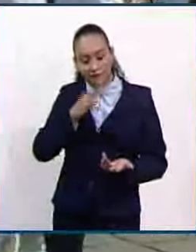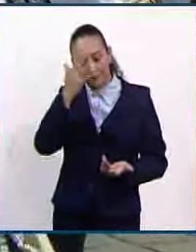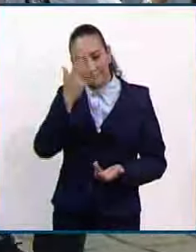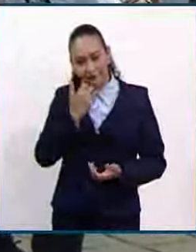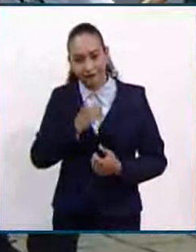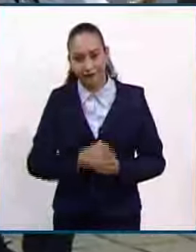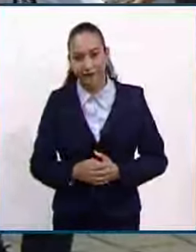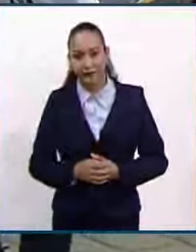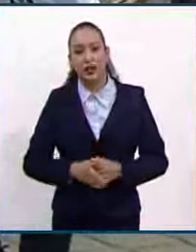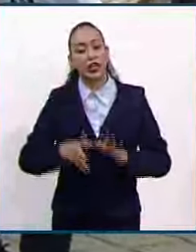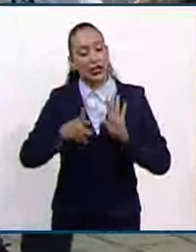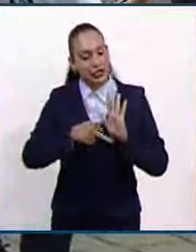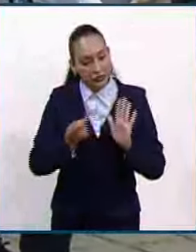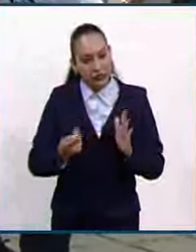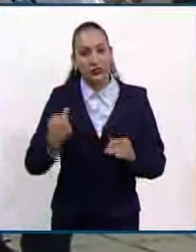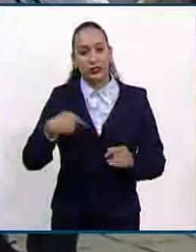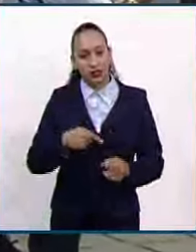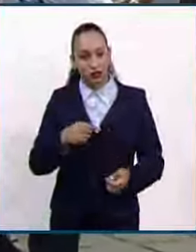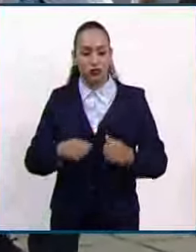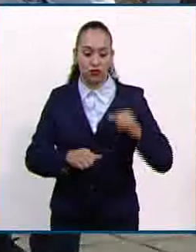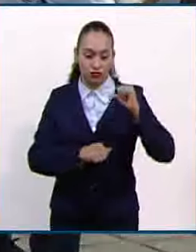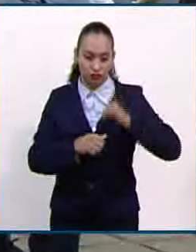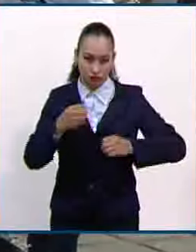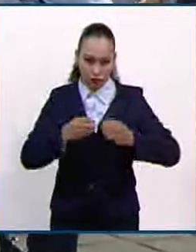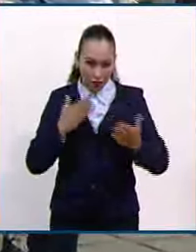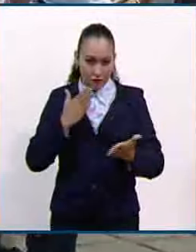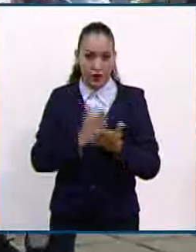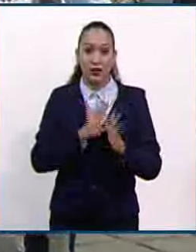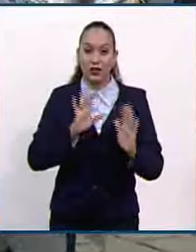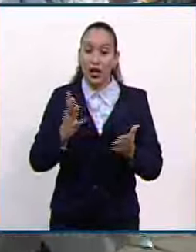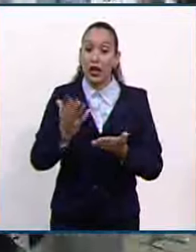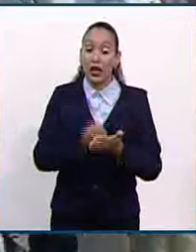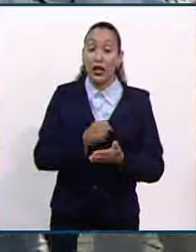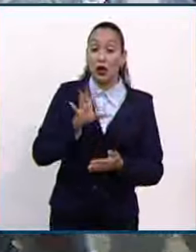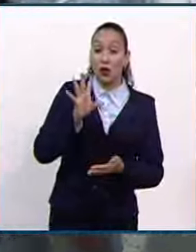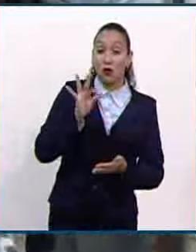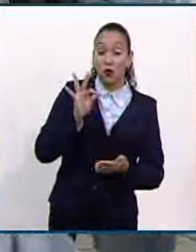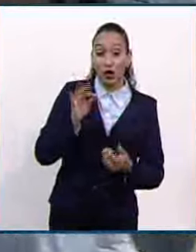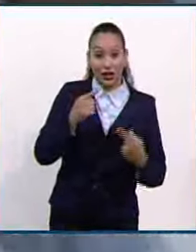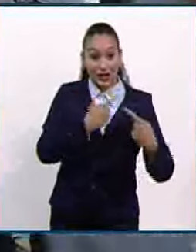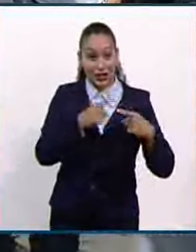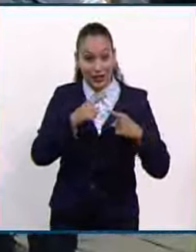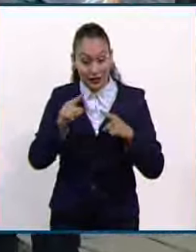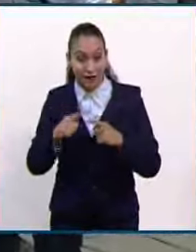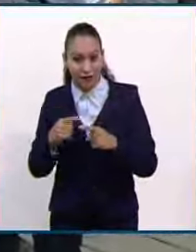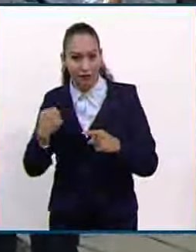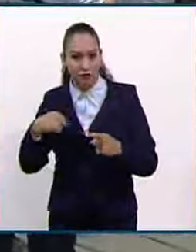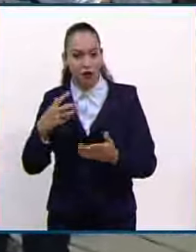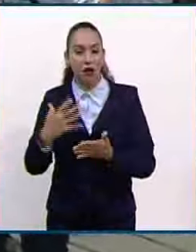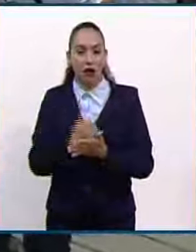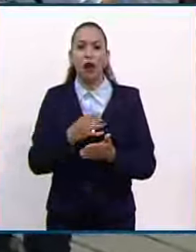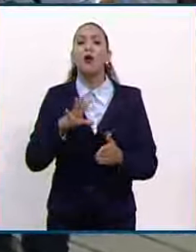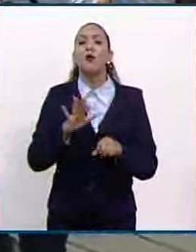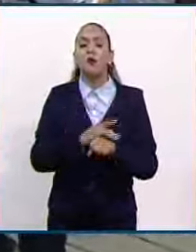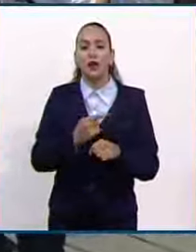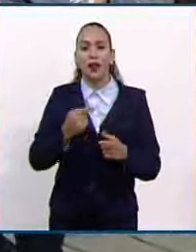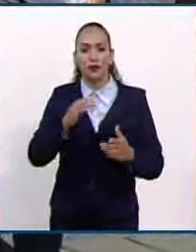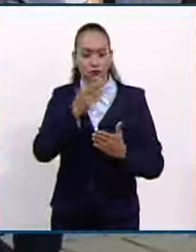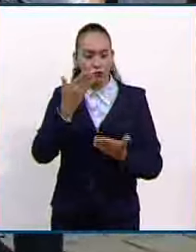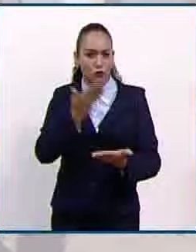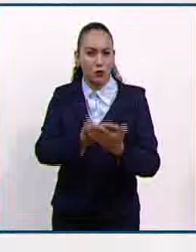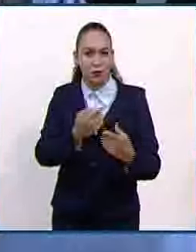Una vez más, vamos al Poder Judicial. Hemos ganado más de 40 acciones de inconstitucionalidad por forma y